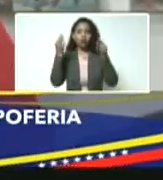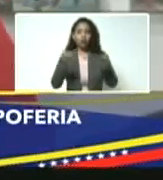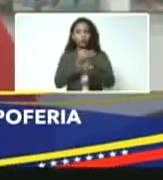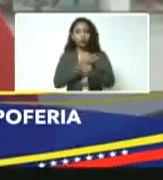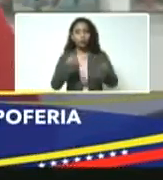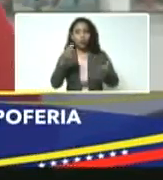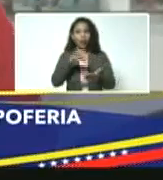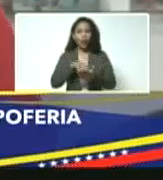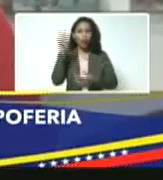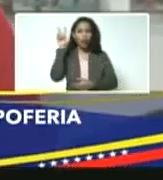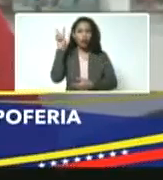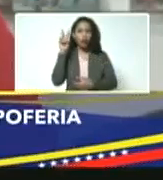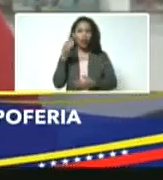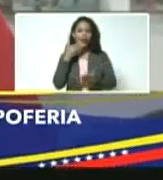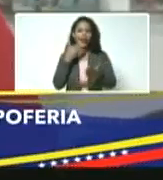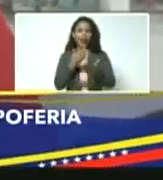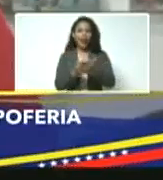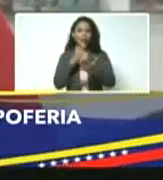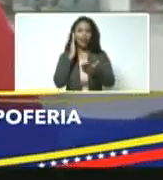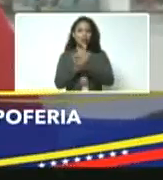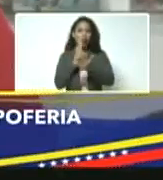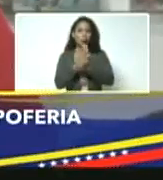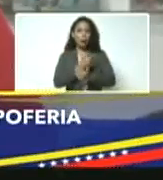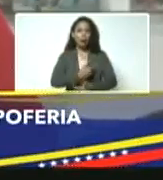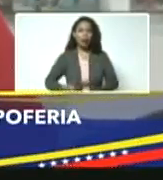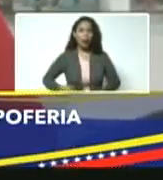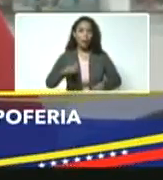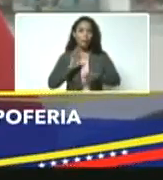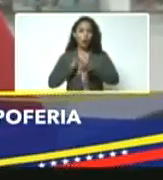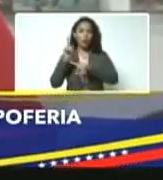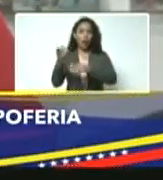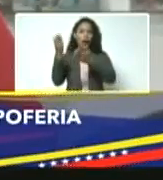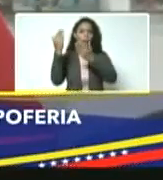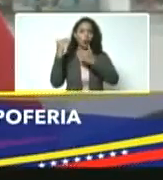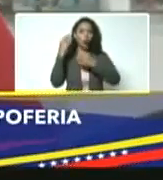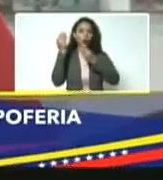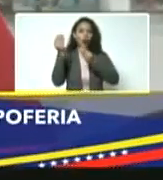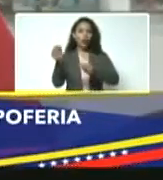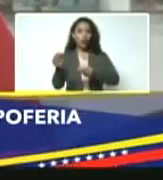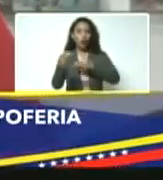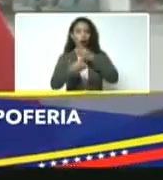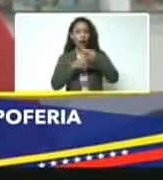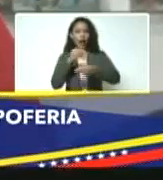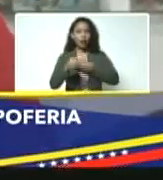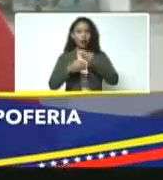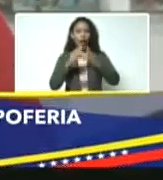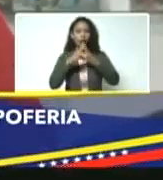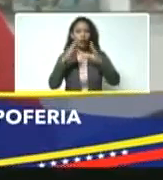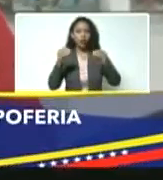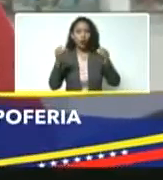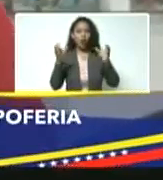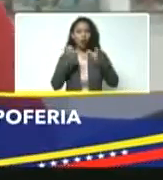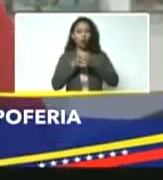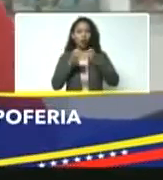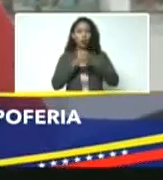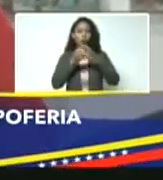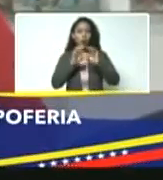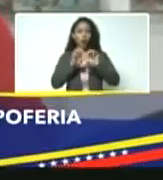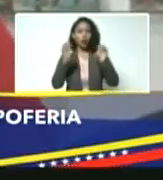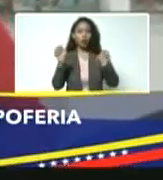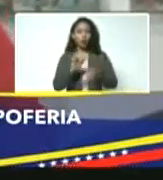el Estado venezolano. Y gracias siempre, presidente, por ese apoyo que usted le está brindando a todo el sector